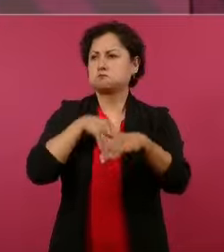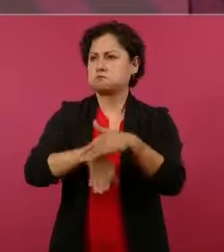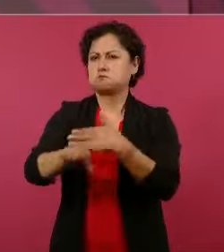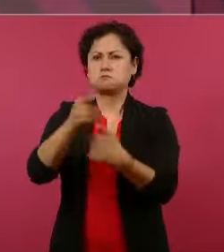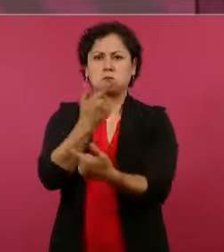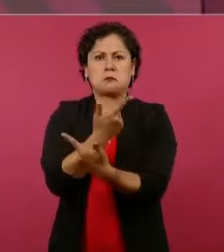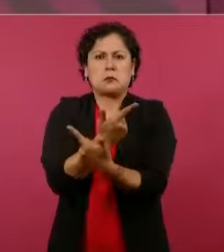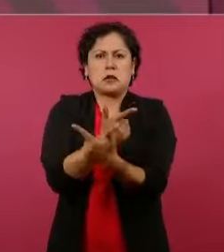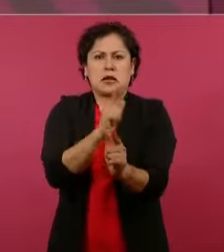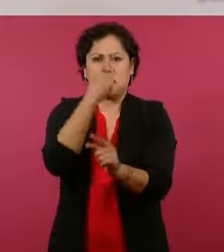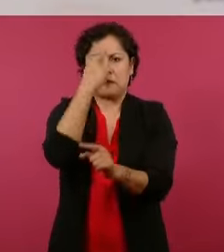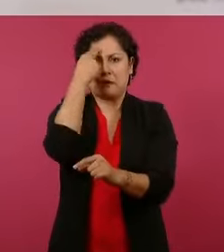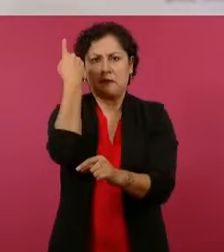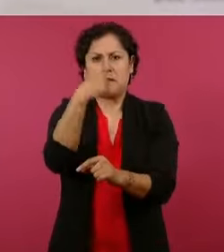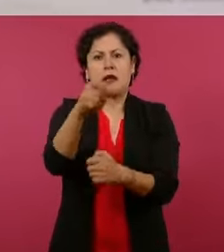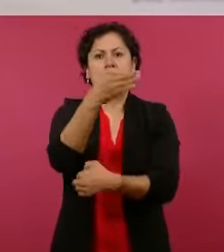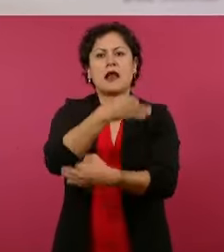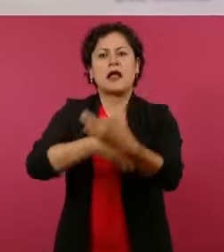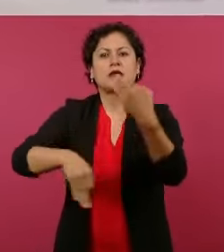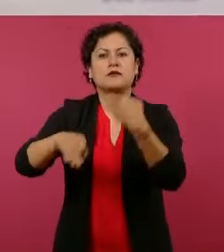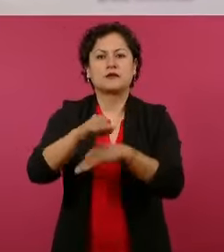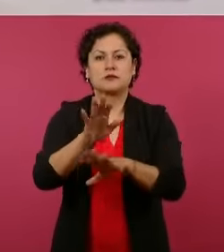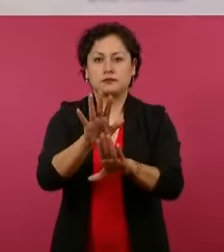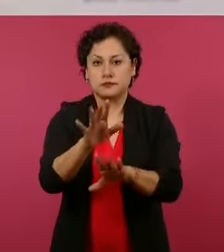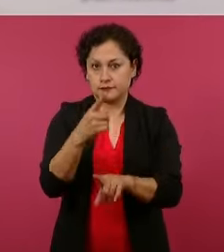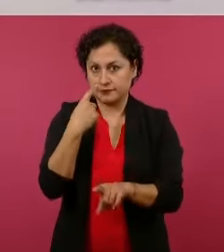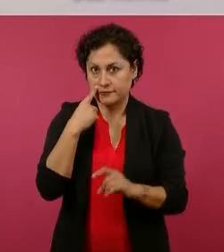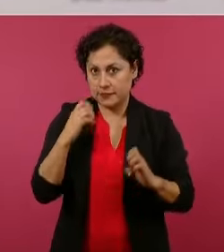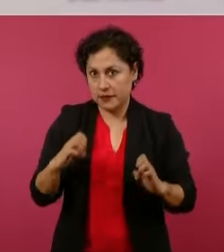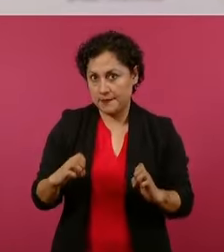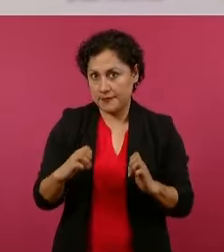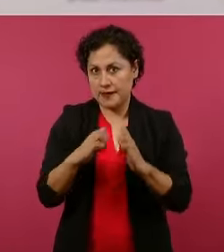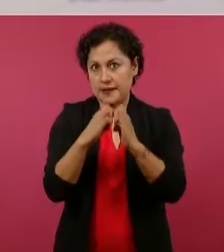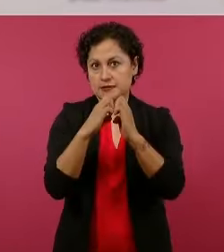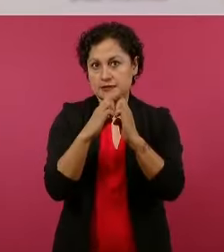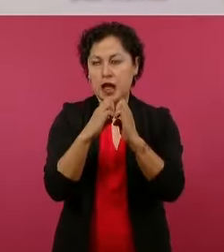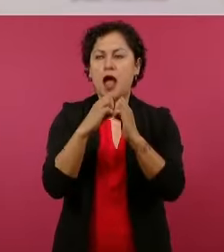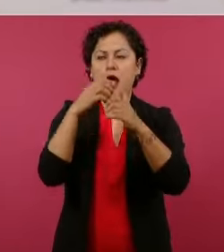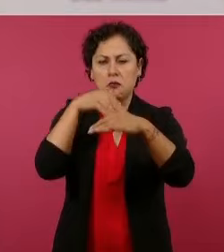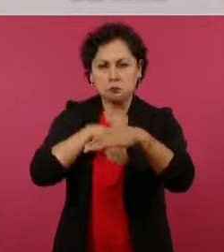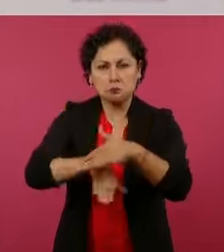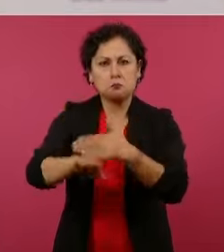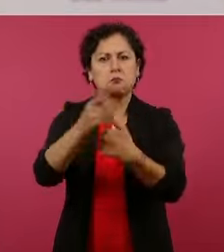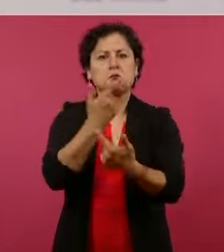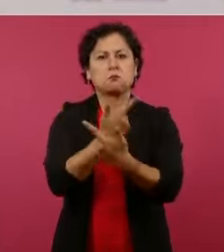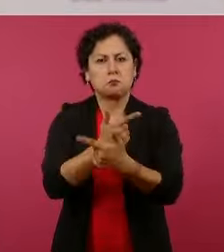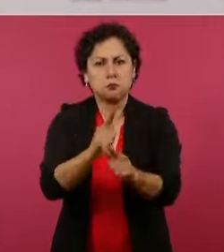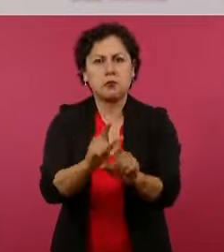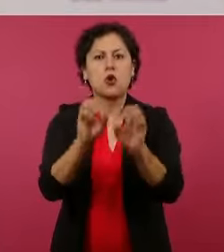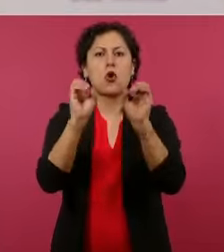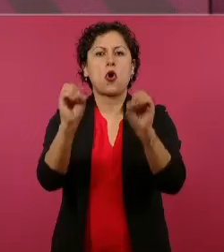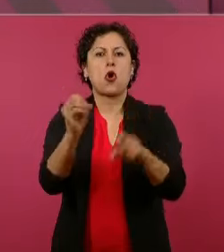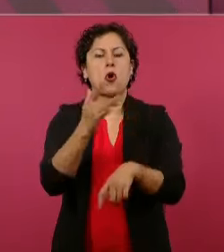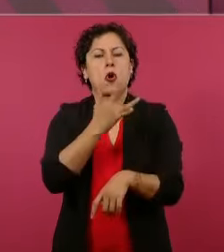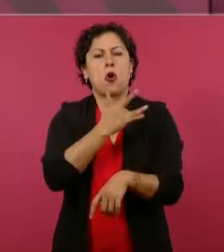gratuita cuando se trate de emergencia cuando se trate de